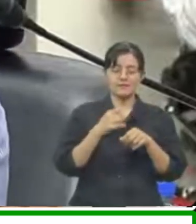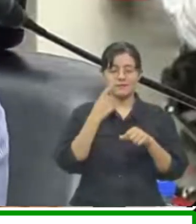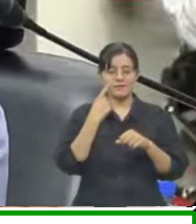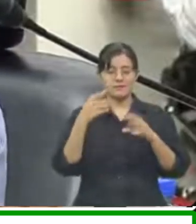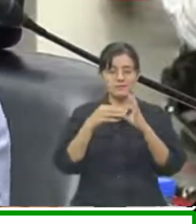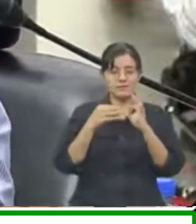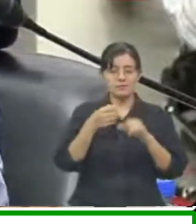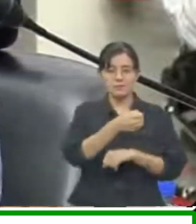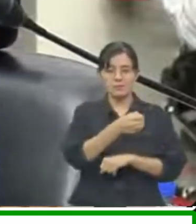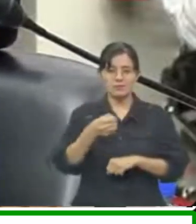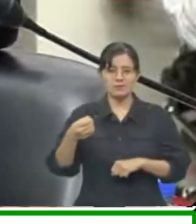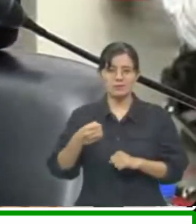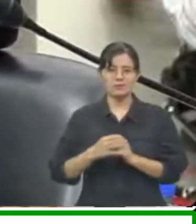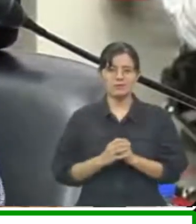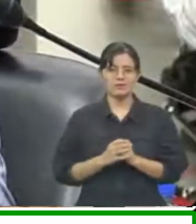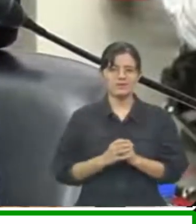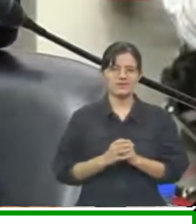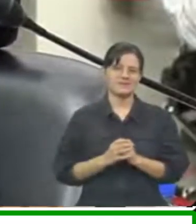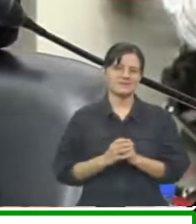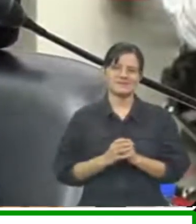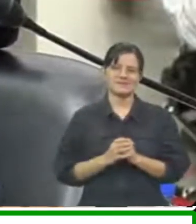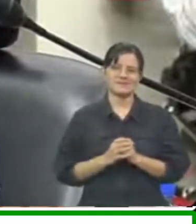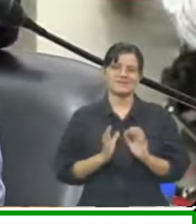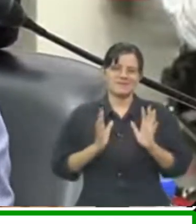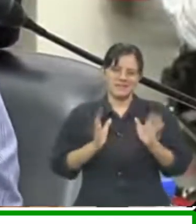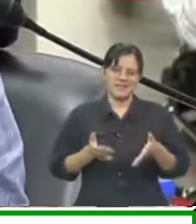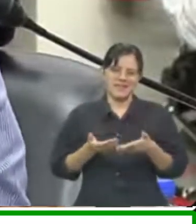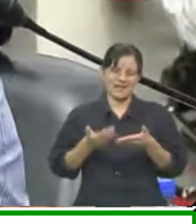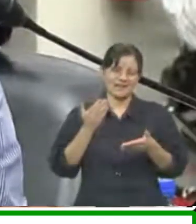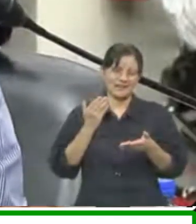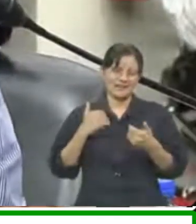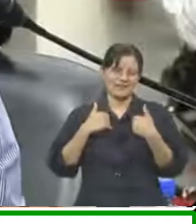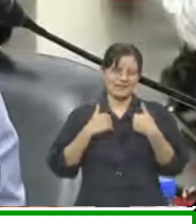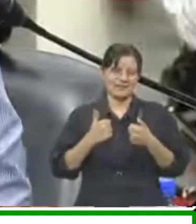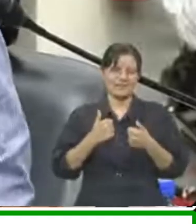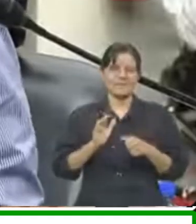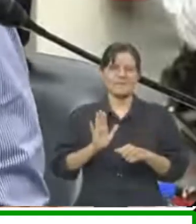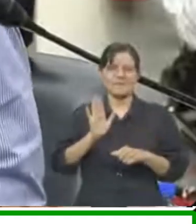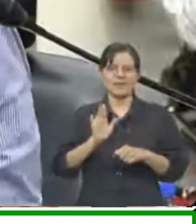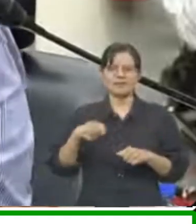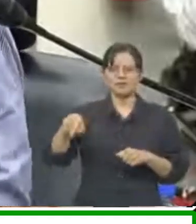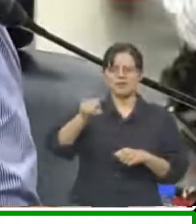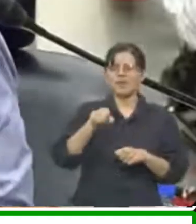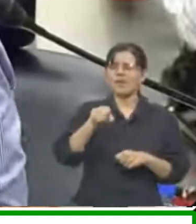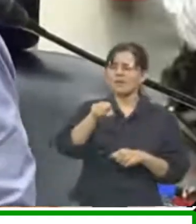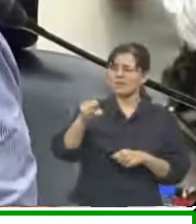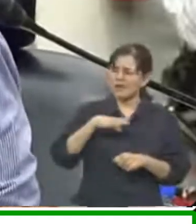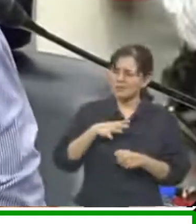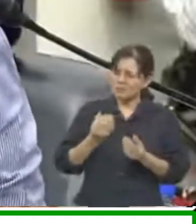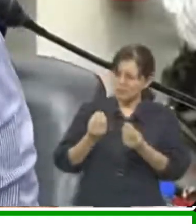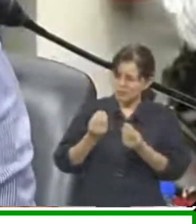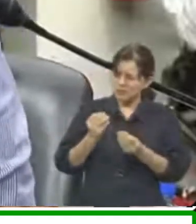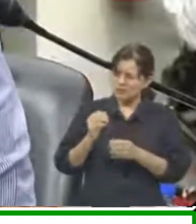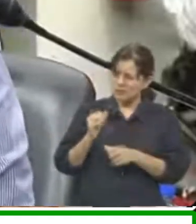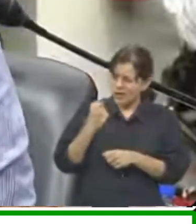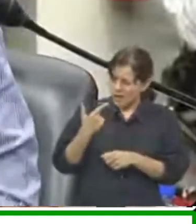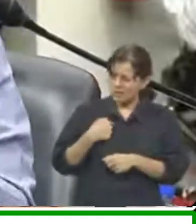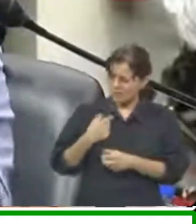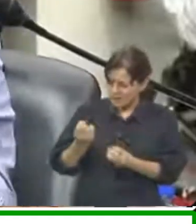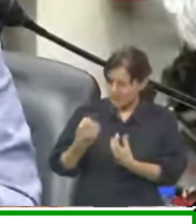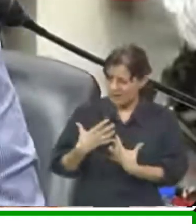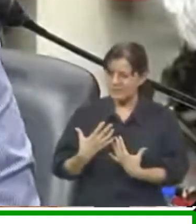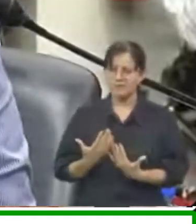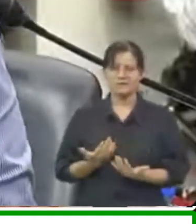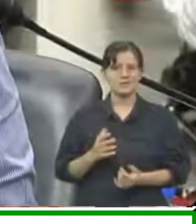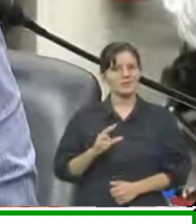discurso de ustedes tienen mucho, dennos algo. No, no es así. No funciona la democracia así. La gente